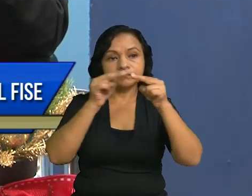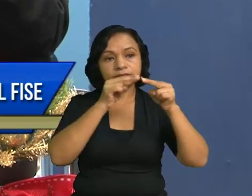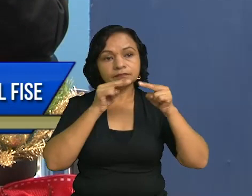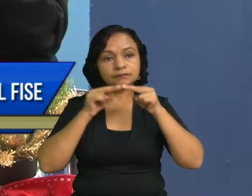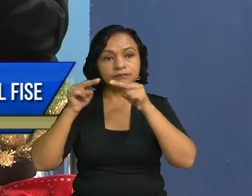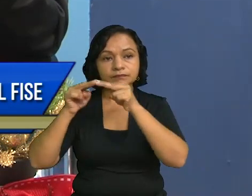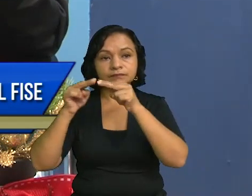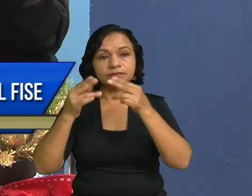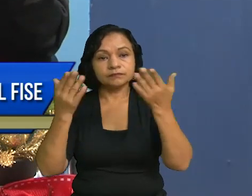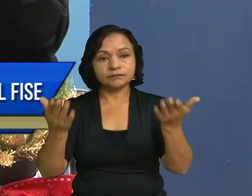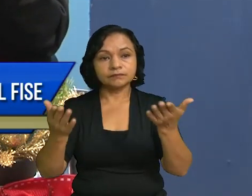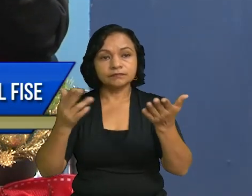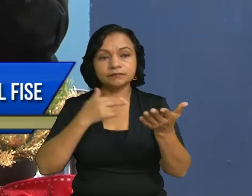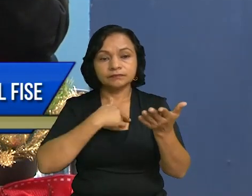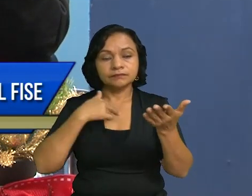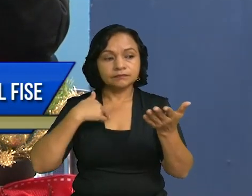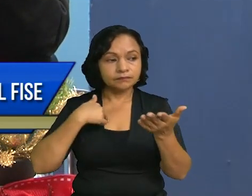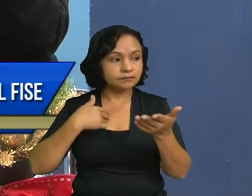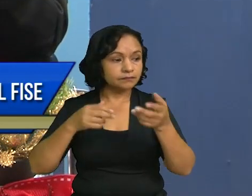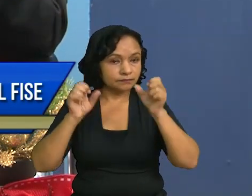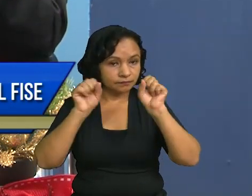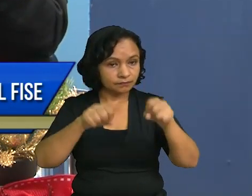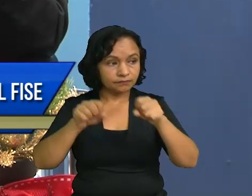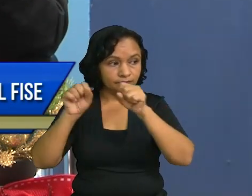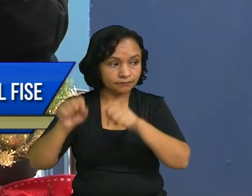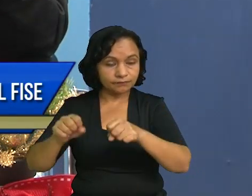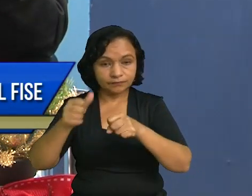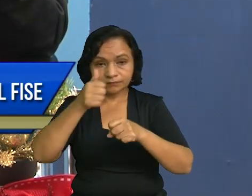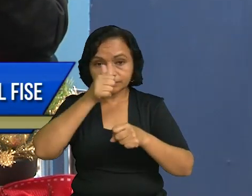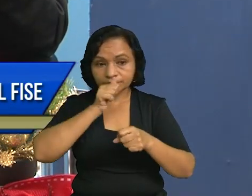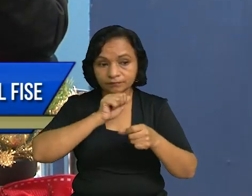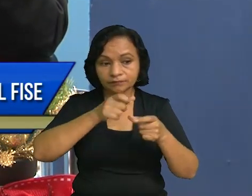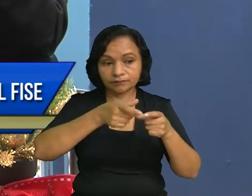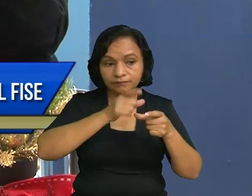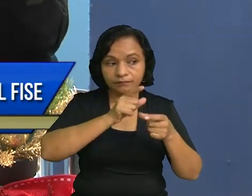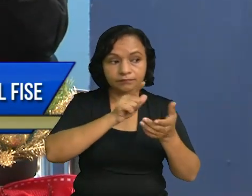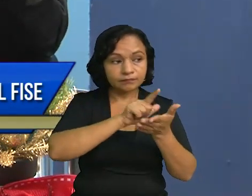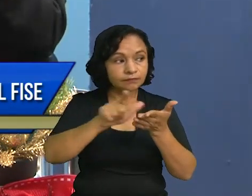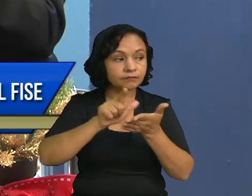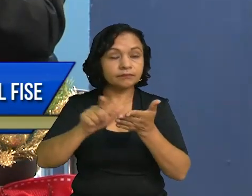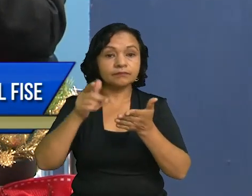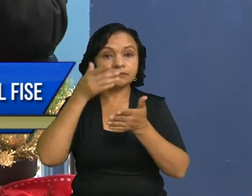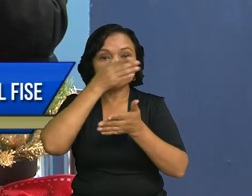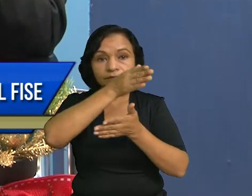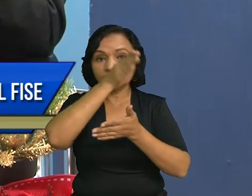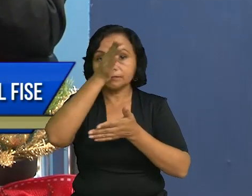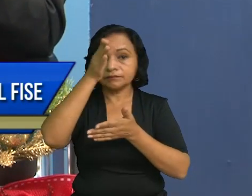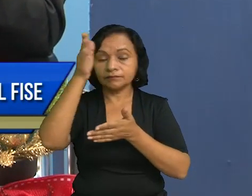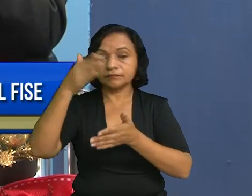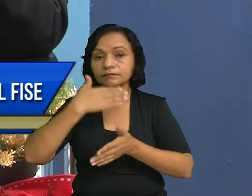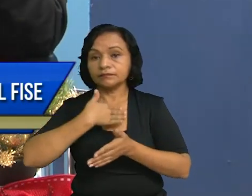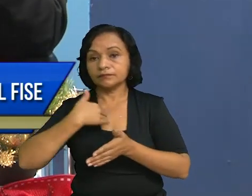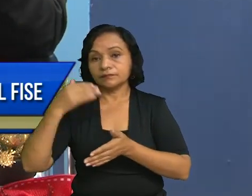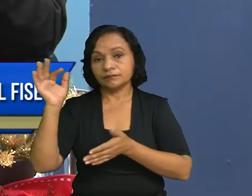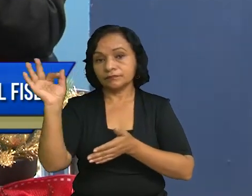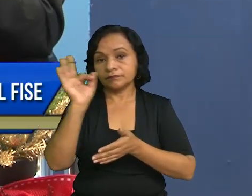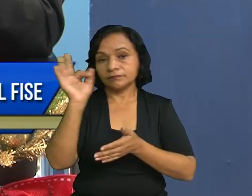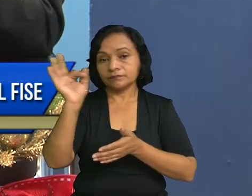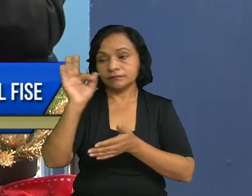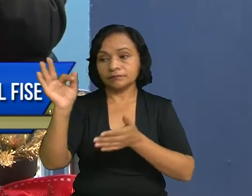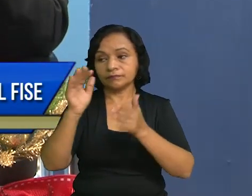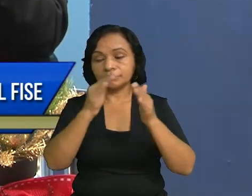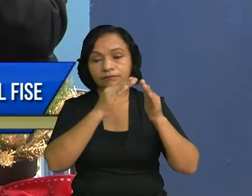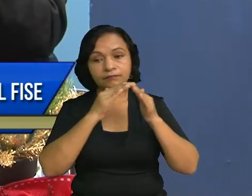de para que para que el agua potable también sea gestionada de la mejor manera por las comunidades